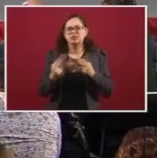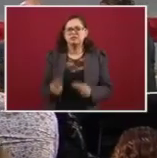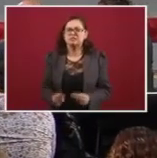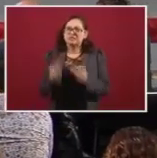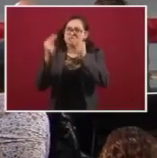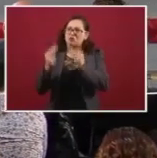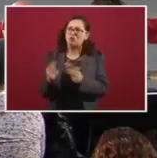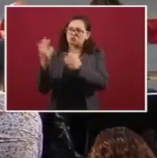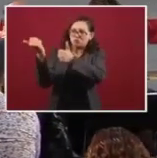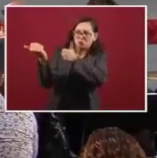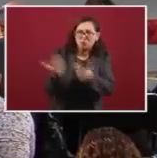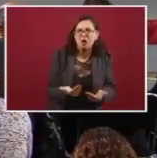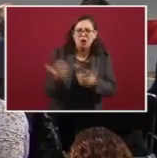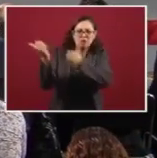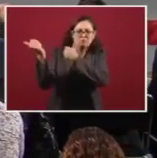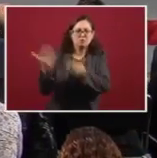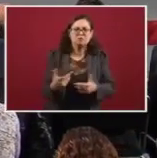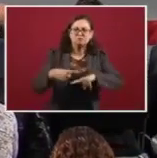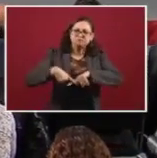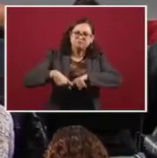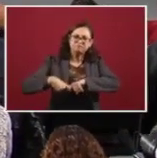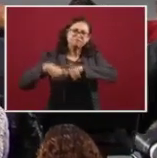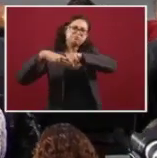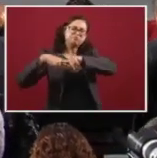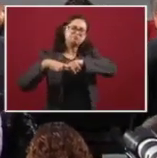la compra de